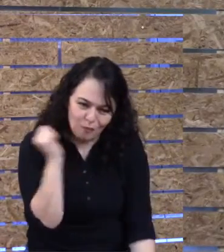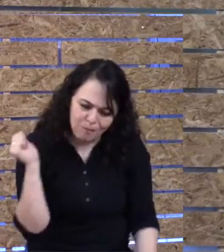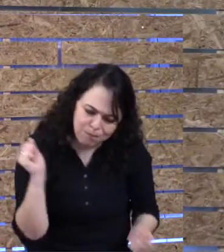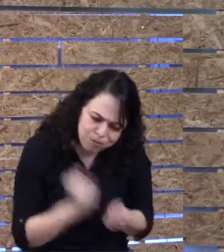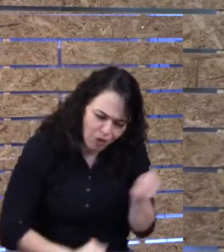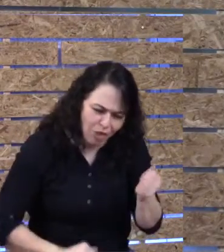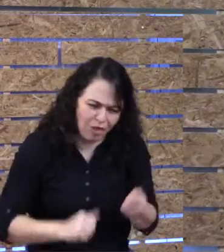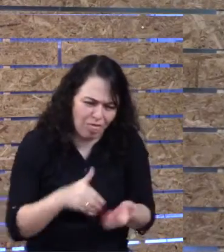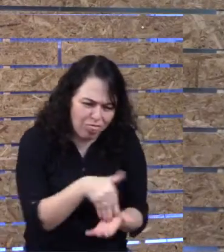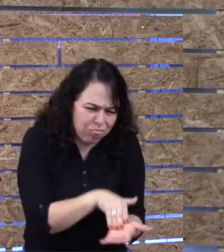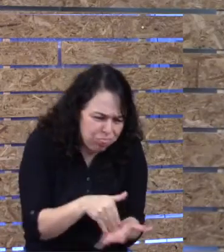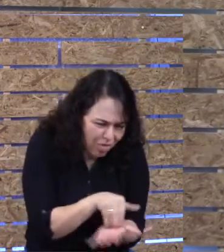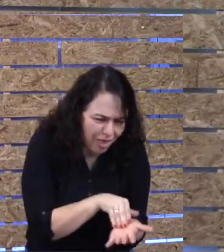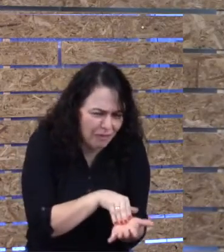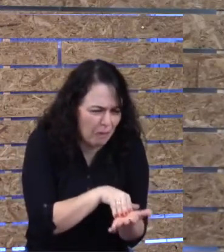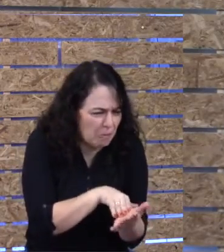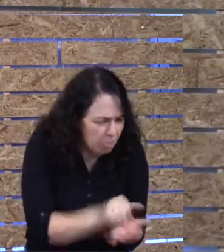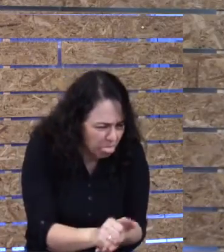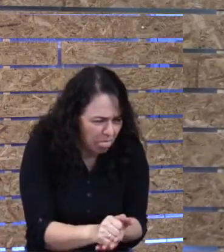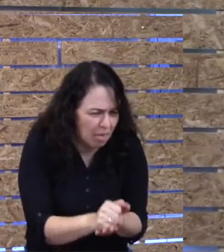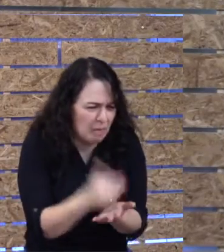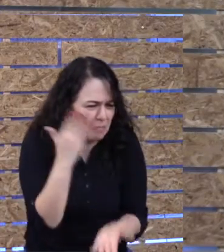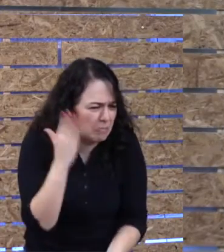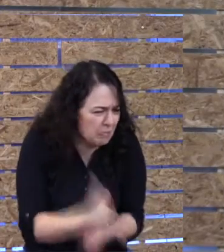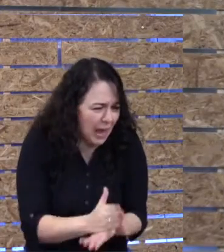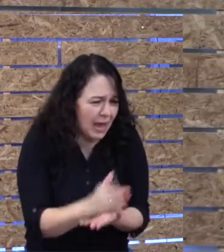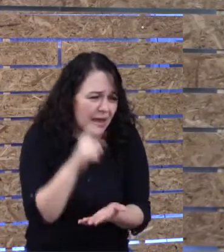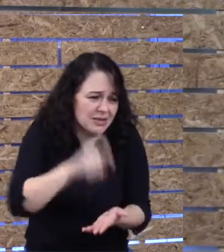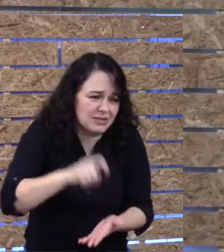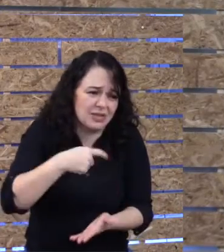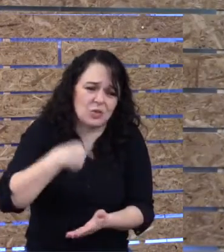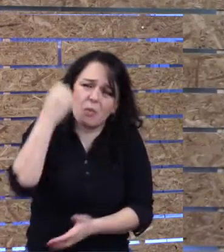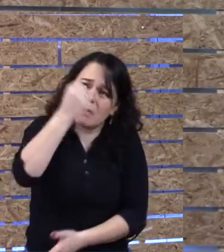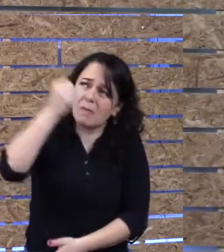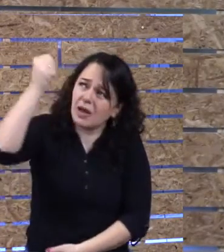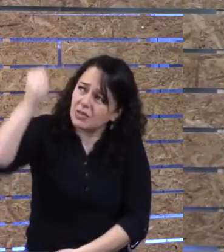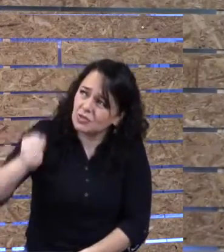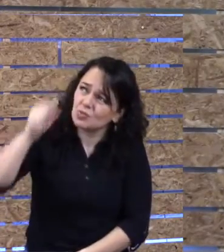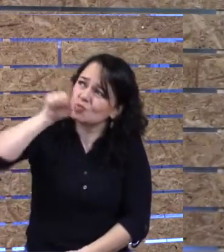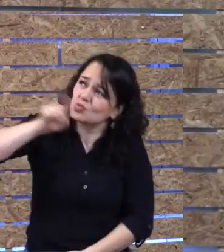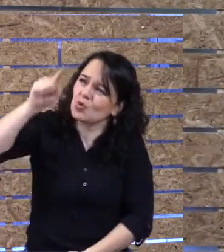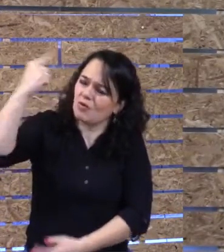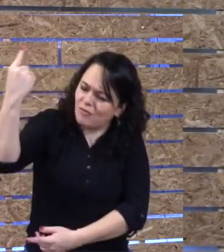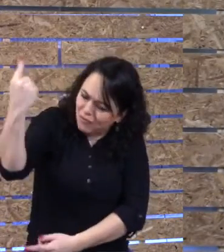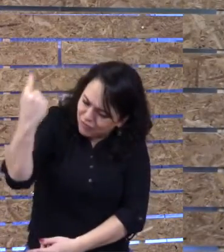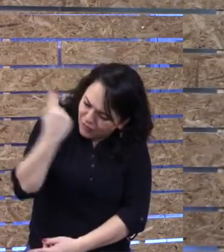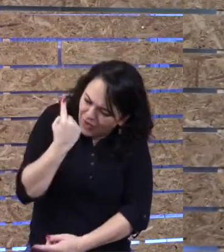obstinada, débil, enfermiza, que necesita un pastor.